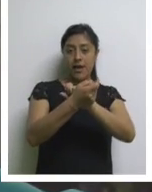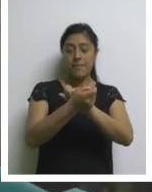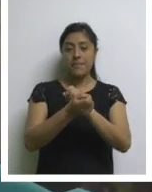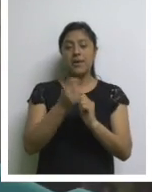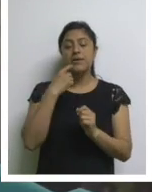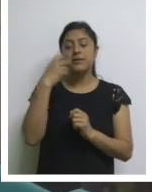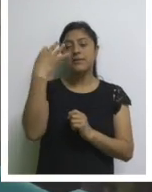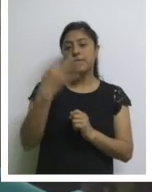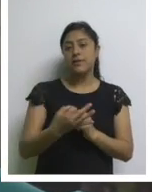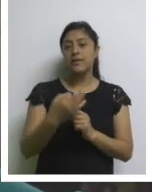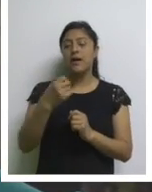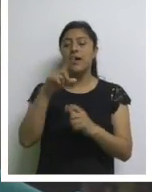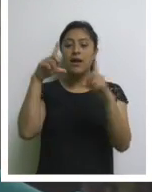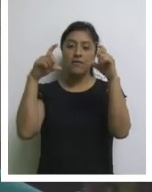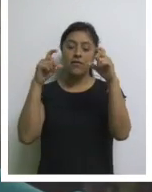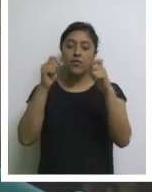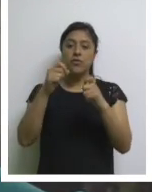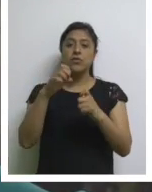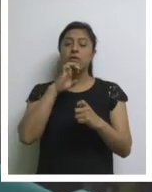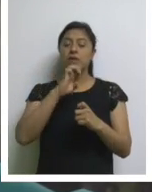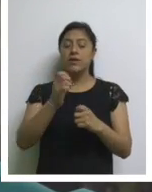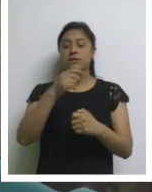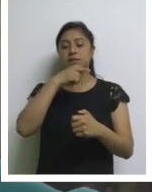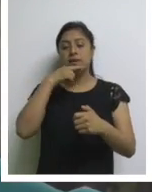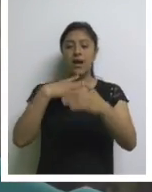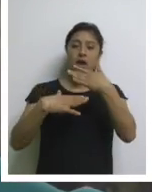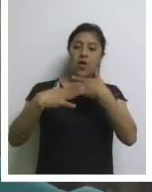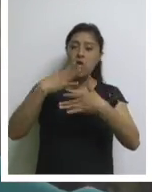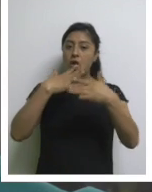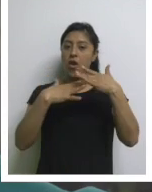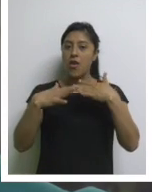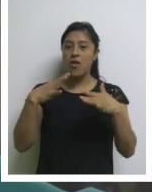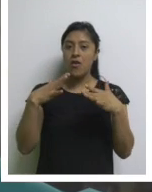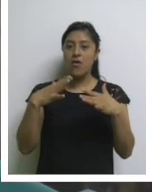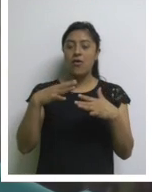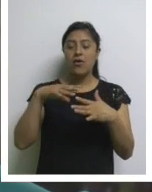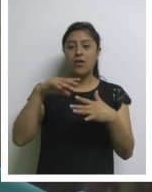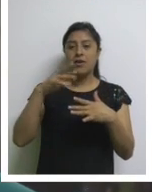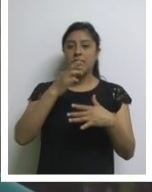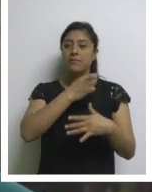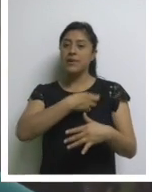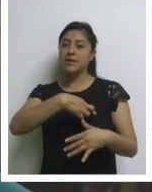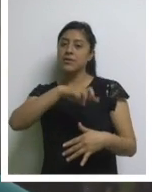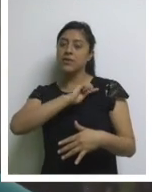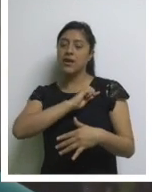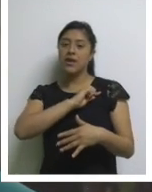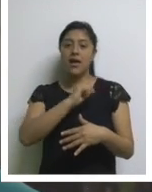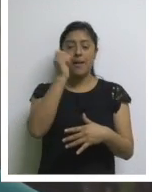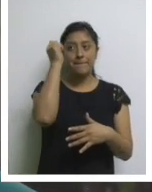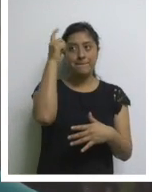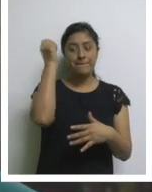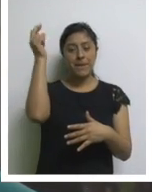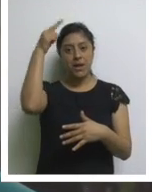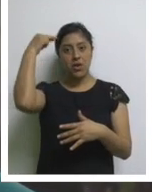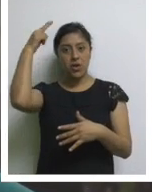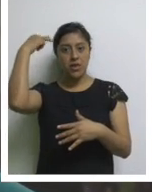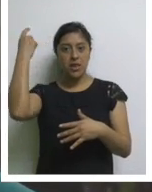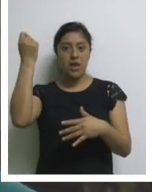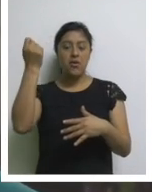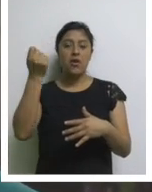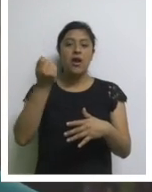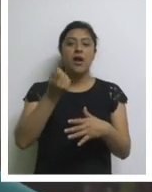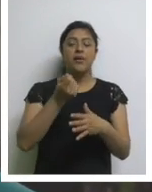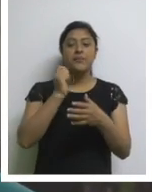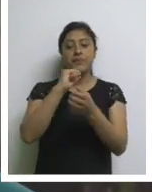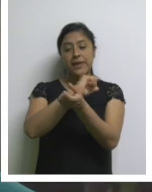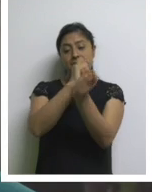característica. La fotografía, si bien es cierto, se toma a color, pero va personalizada en blanco y negro. Entonces todo este tipo